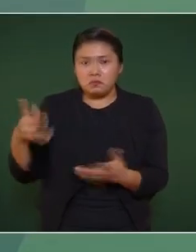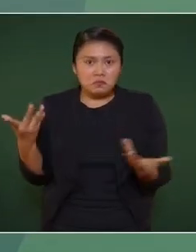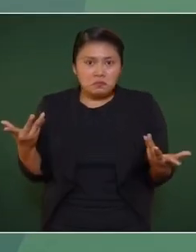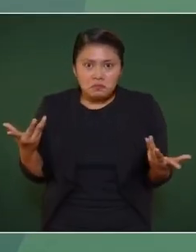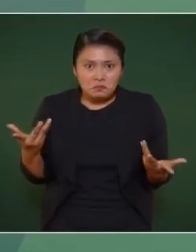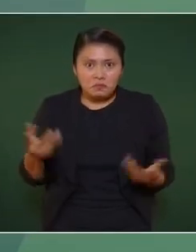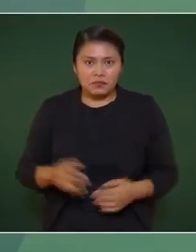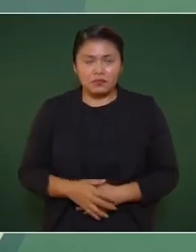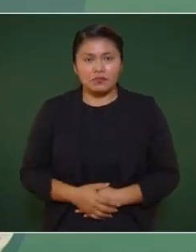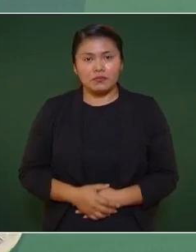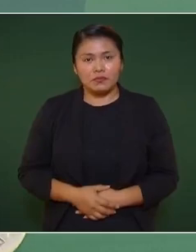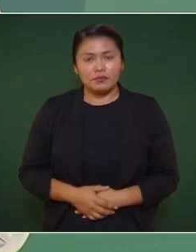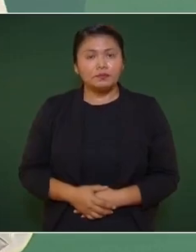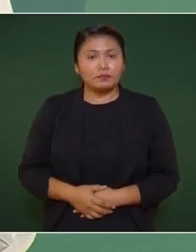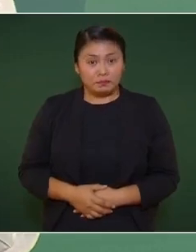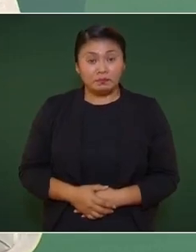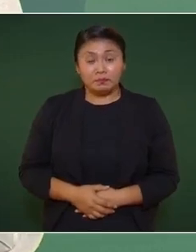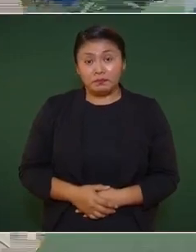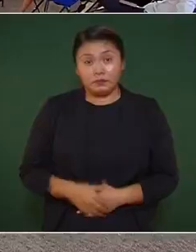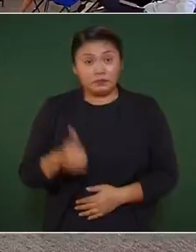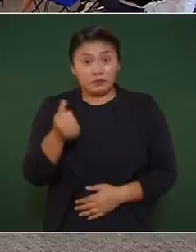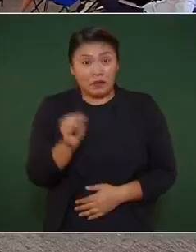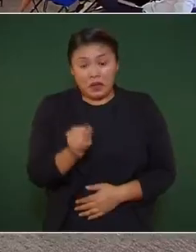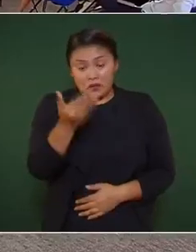Entonces, así estamos